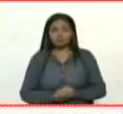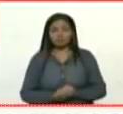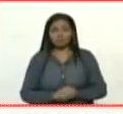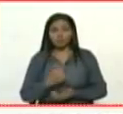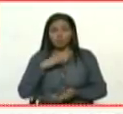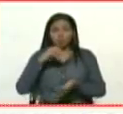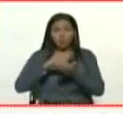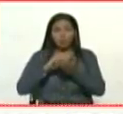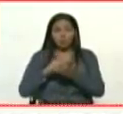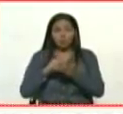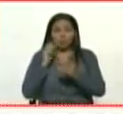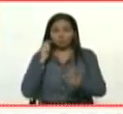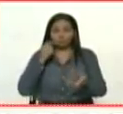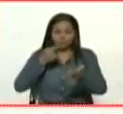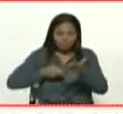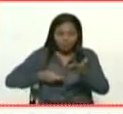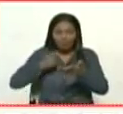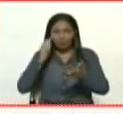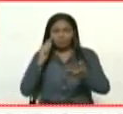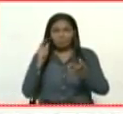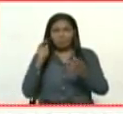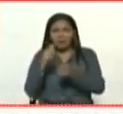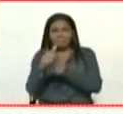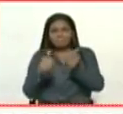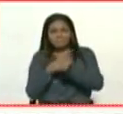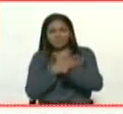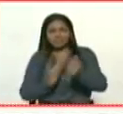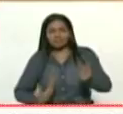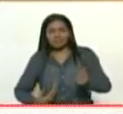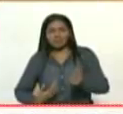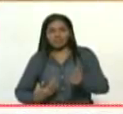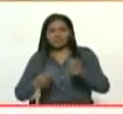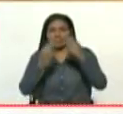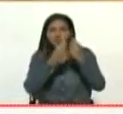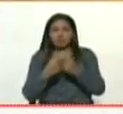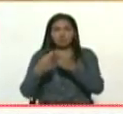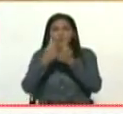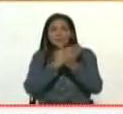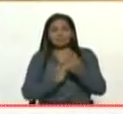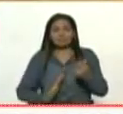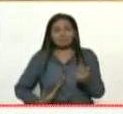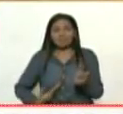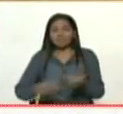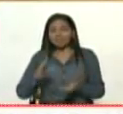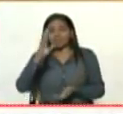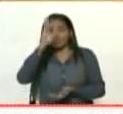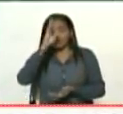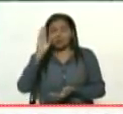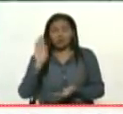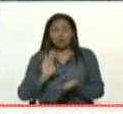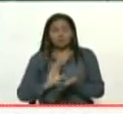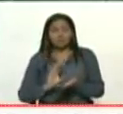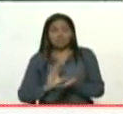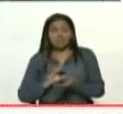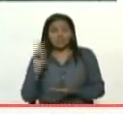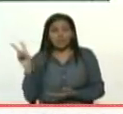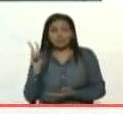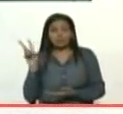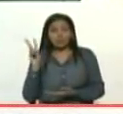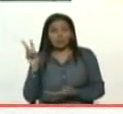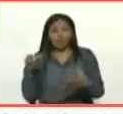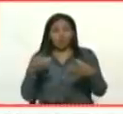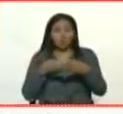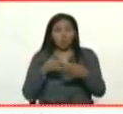la lupa, vicepresidente de Economía, ministro de Agricultura, presidente del Banco Central, compañeros y compañeras del